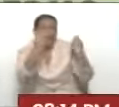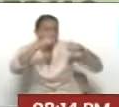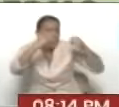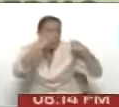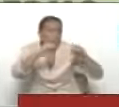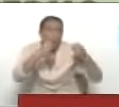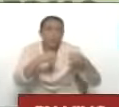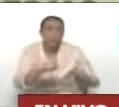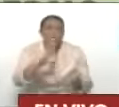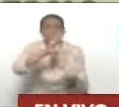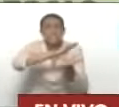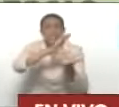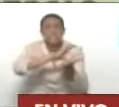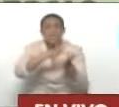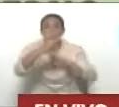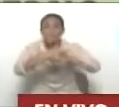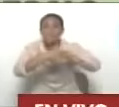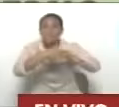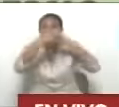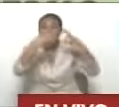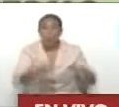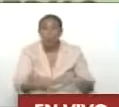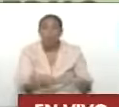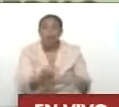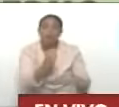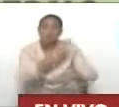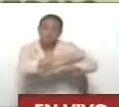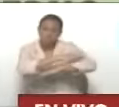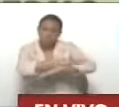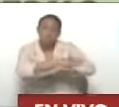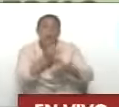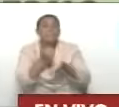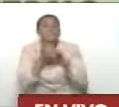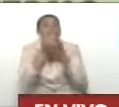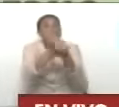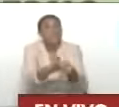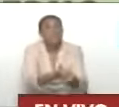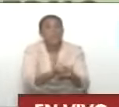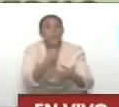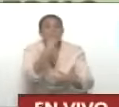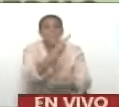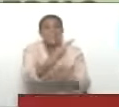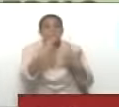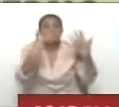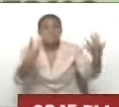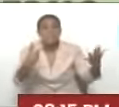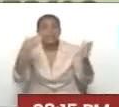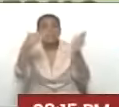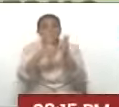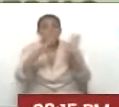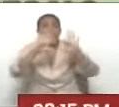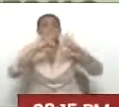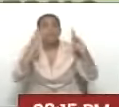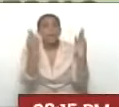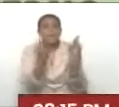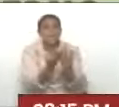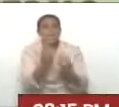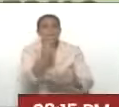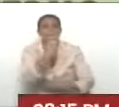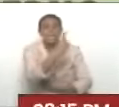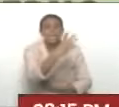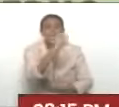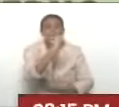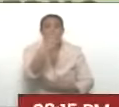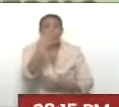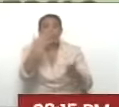integral y centro de alta tecnología, una acción, presidente, que benefició a más de 27.000 familias, más de 108 mil personas